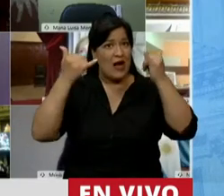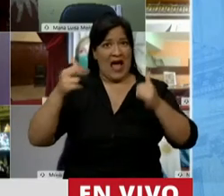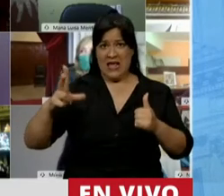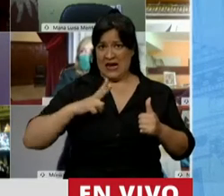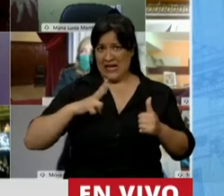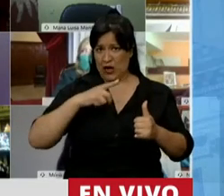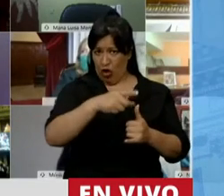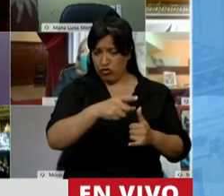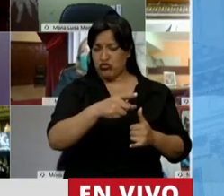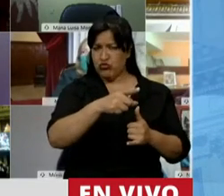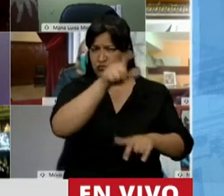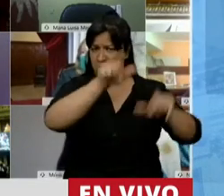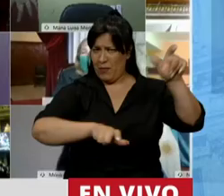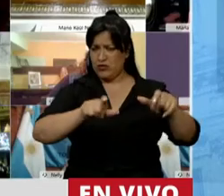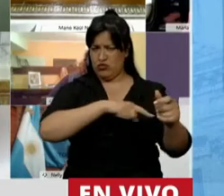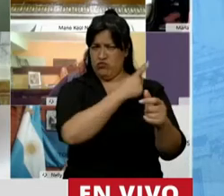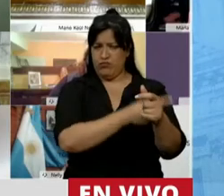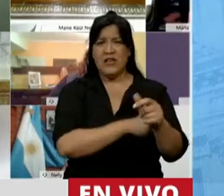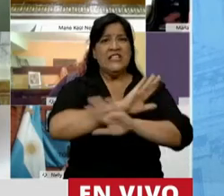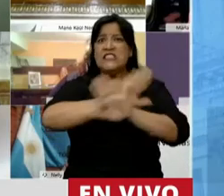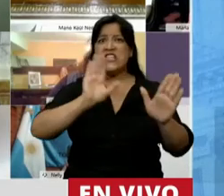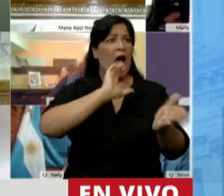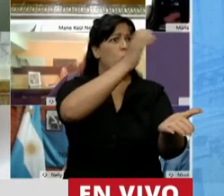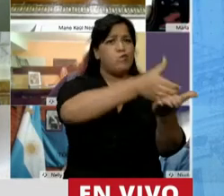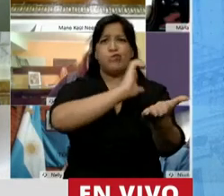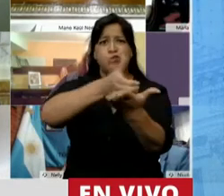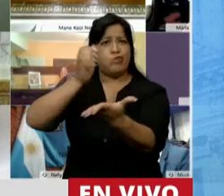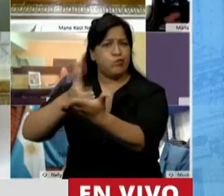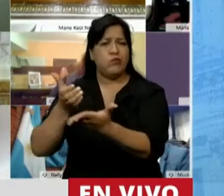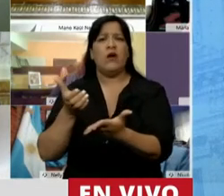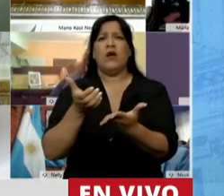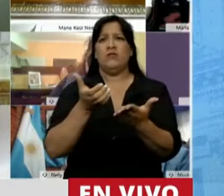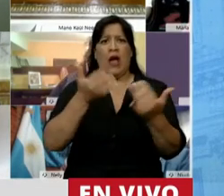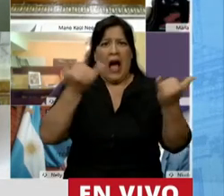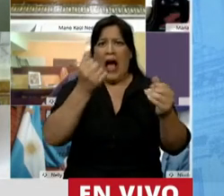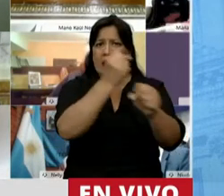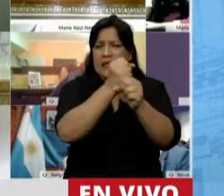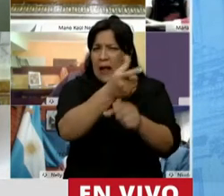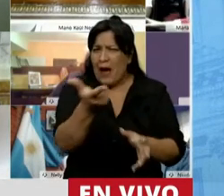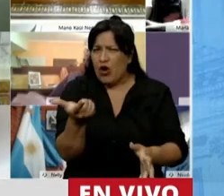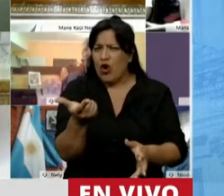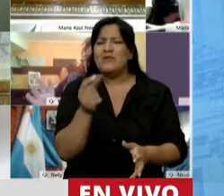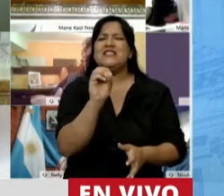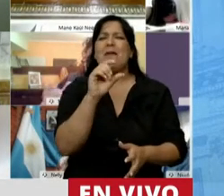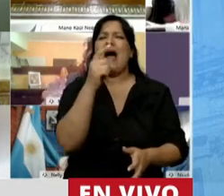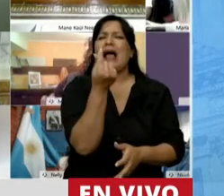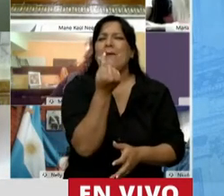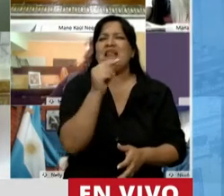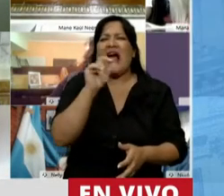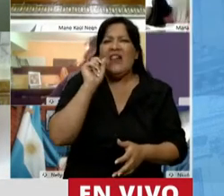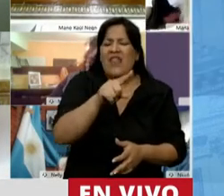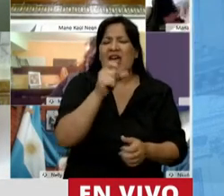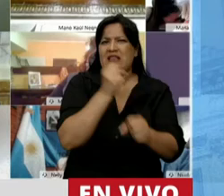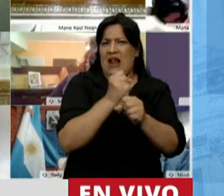fortunas tienen todo invertido, capital de trabajo. ¿Les suena? Lo que